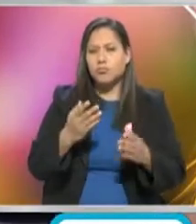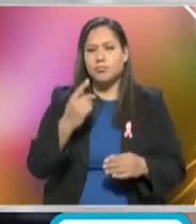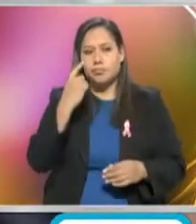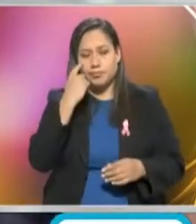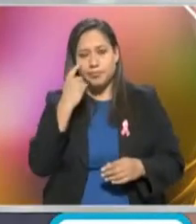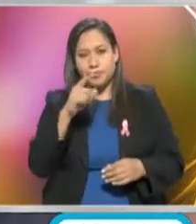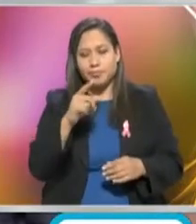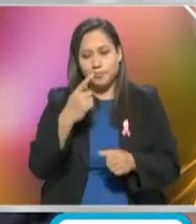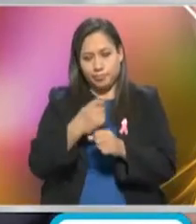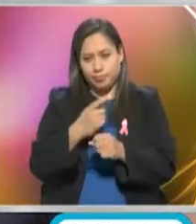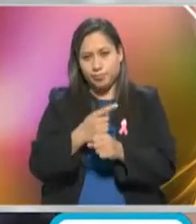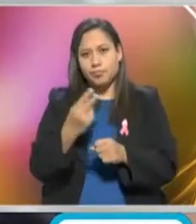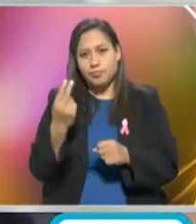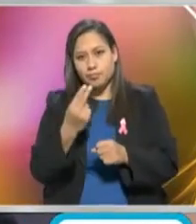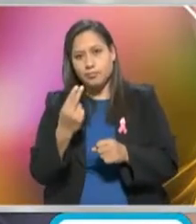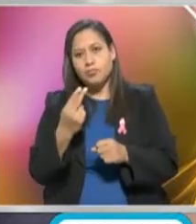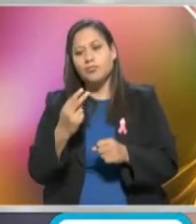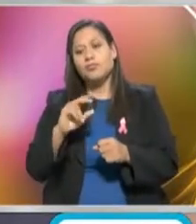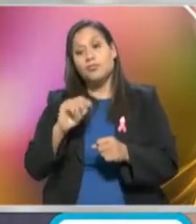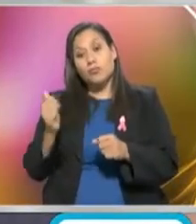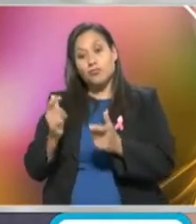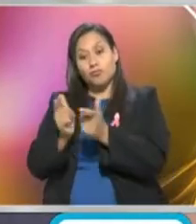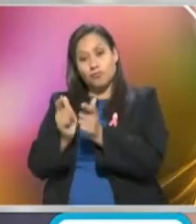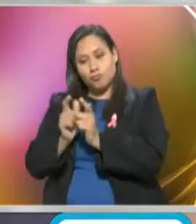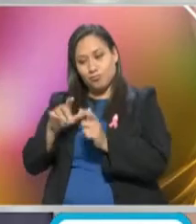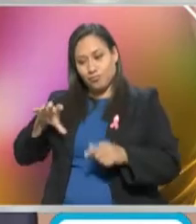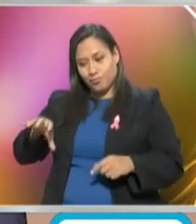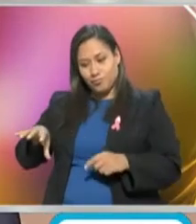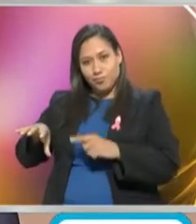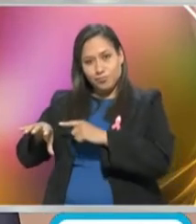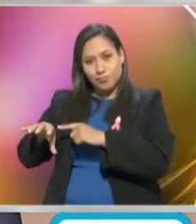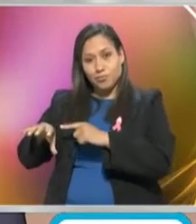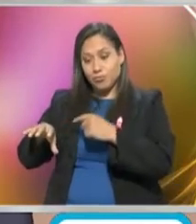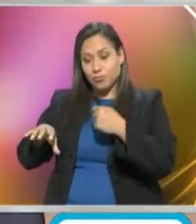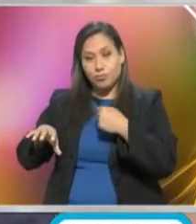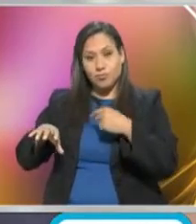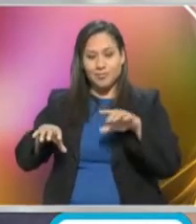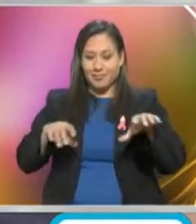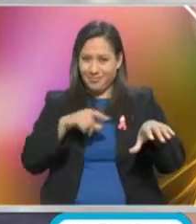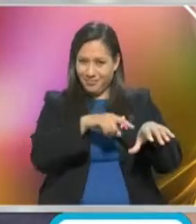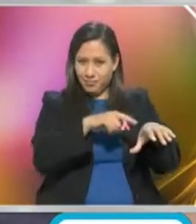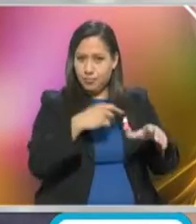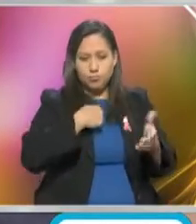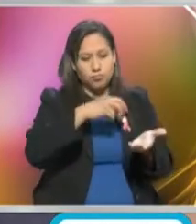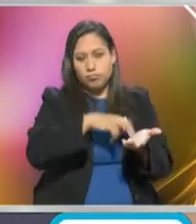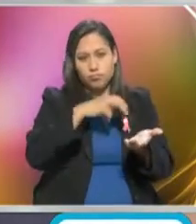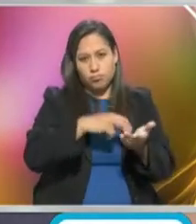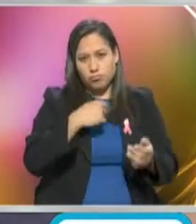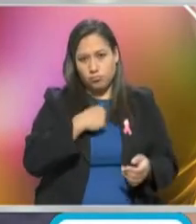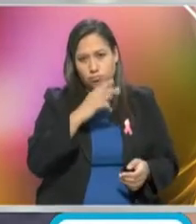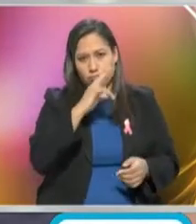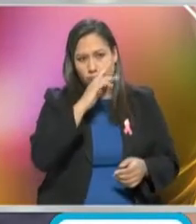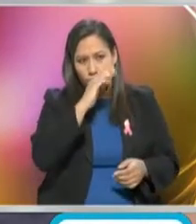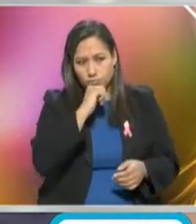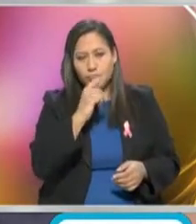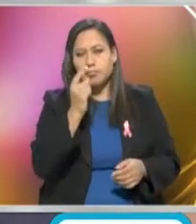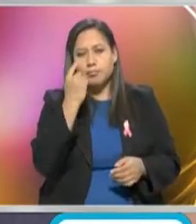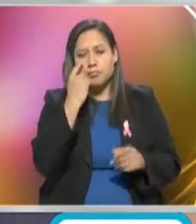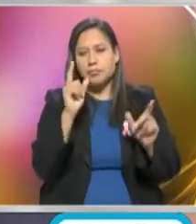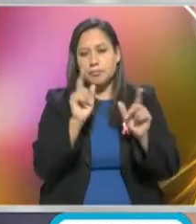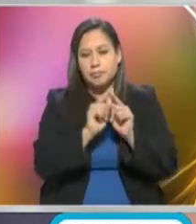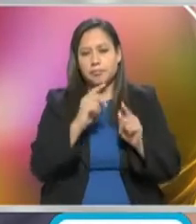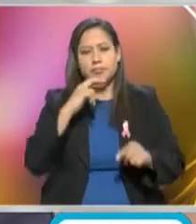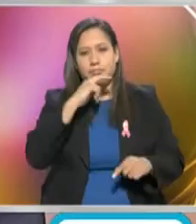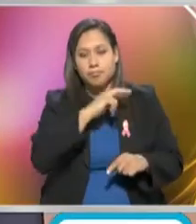tendríamos que hablar del otro grupo de factores de riesgo que yo no puedo modificar. Y vamos a hacer algo muy rápido, los voy